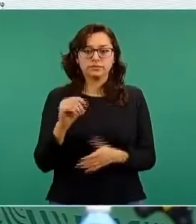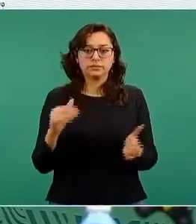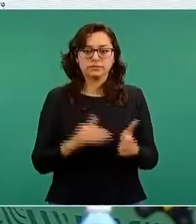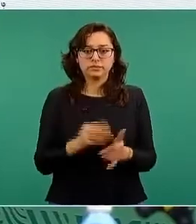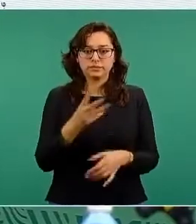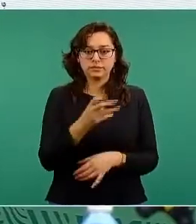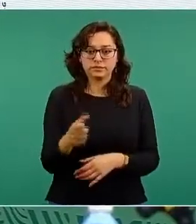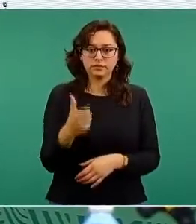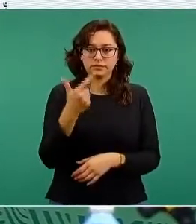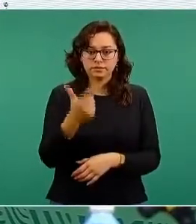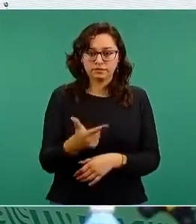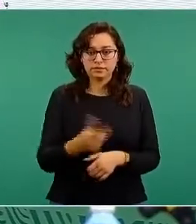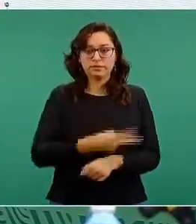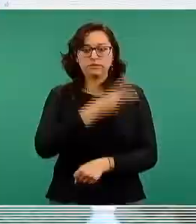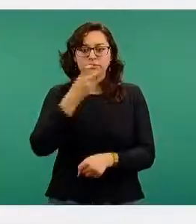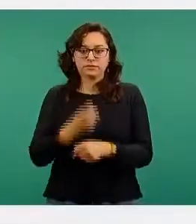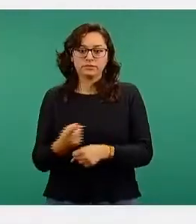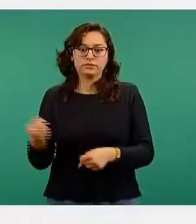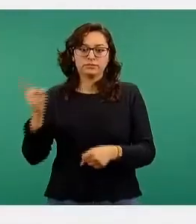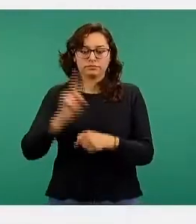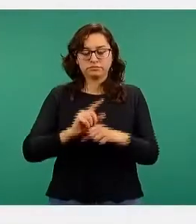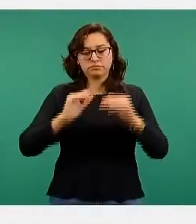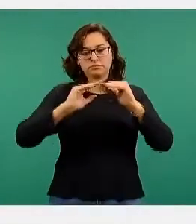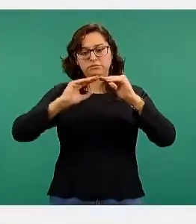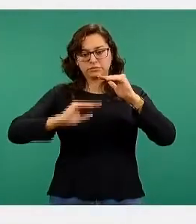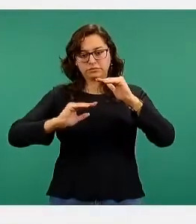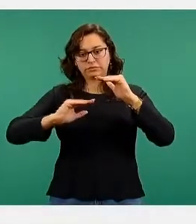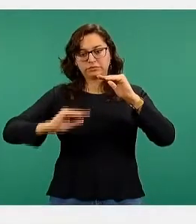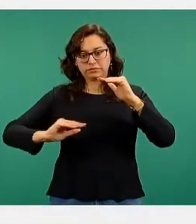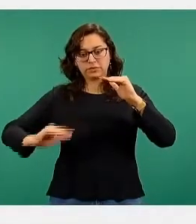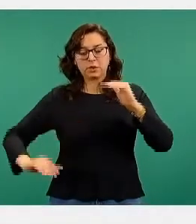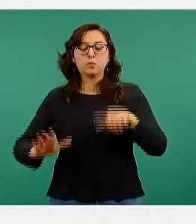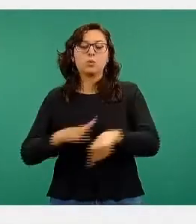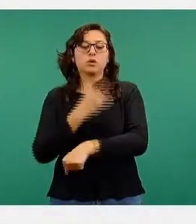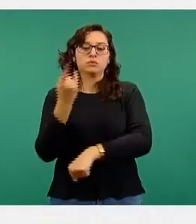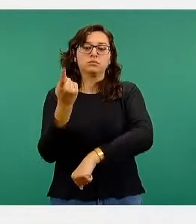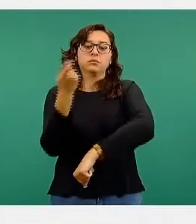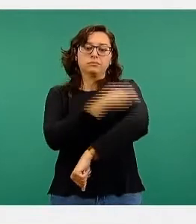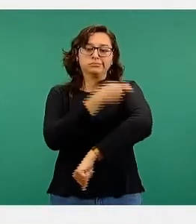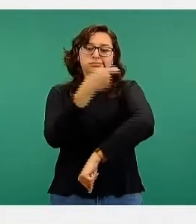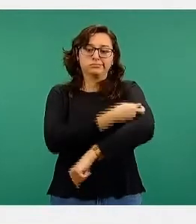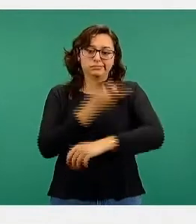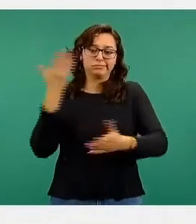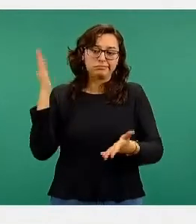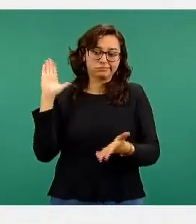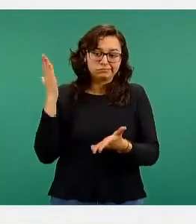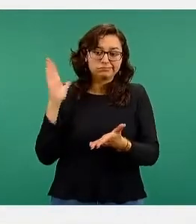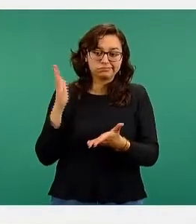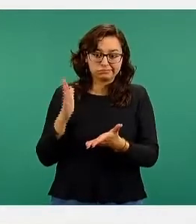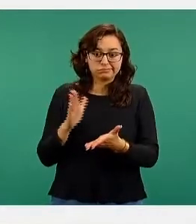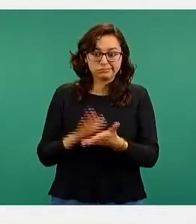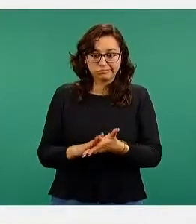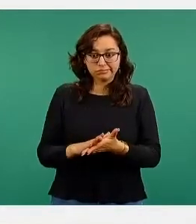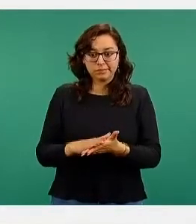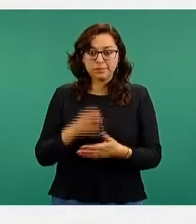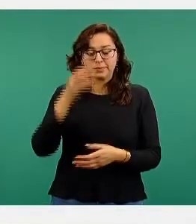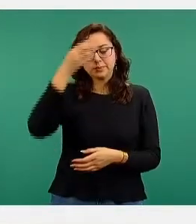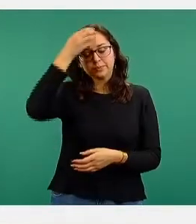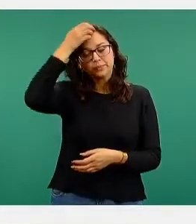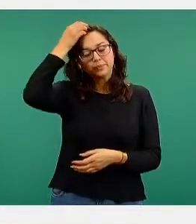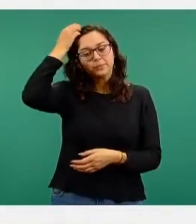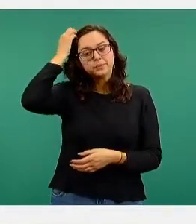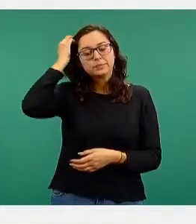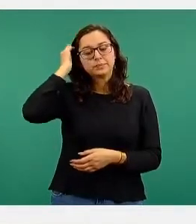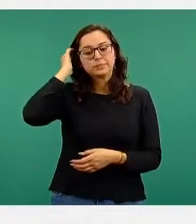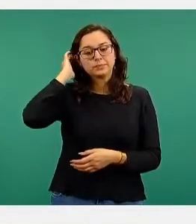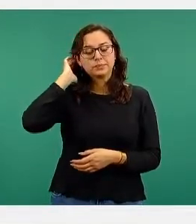149,407. Posteriormente ha ido disminuyendo en la medida en que se vacuna ya en pocas unidades de salud. La gran mayoría